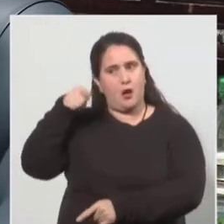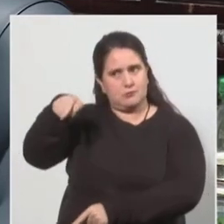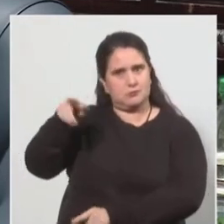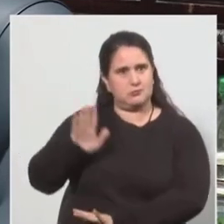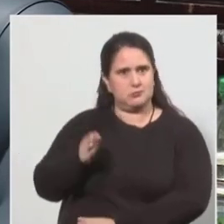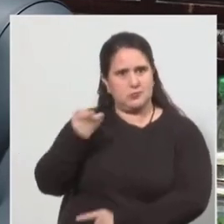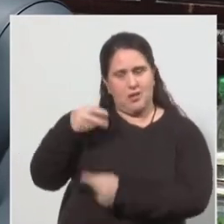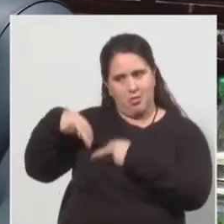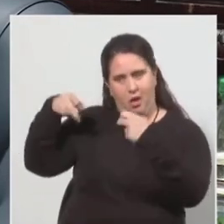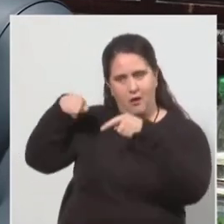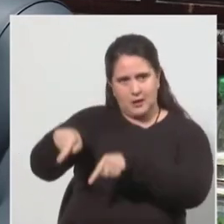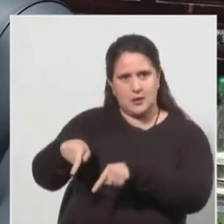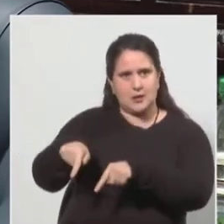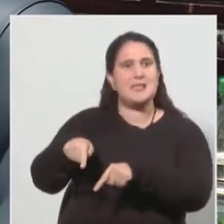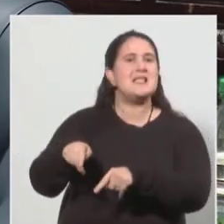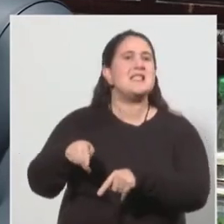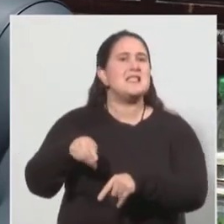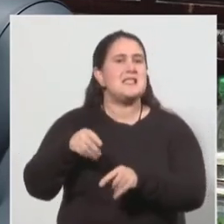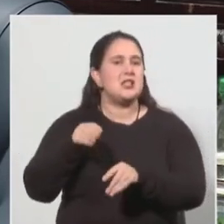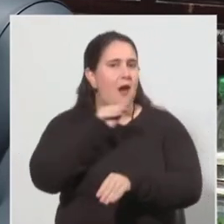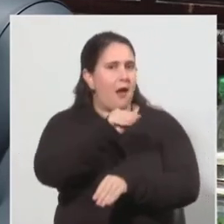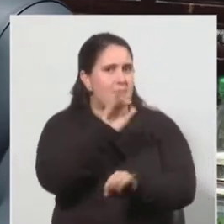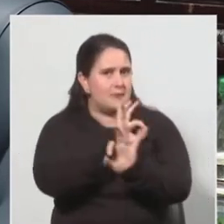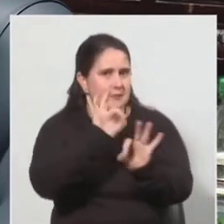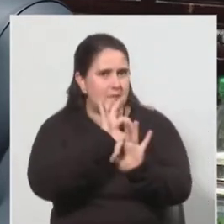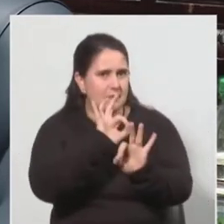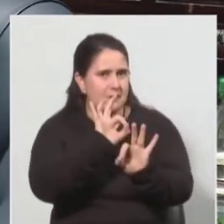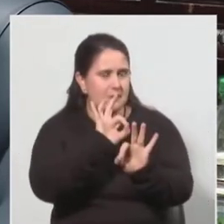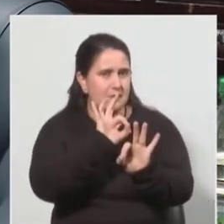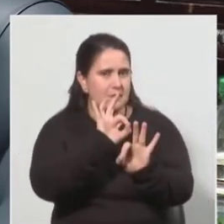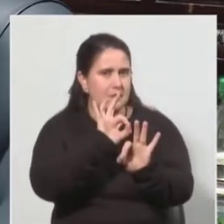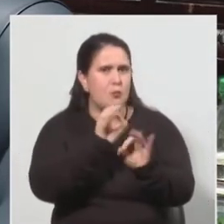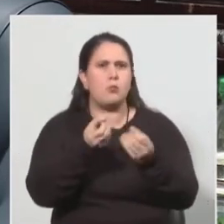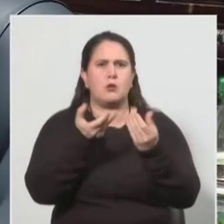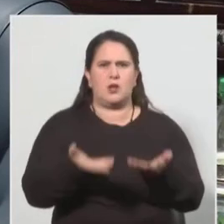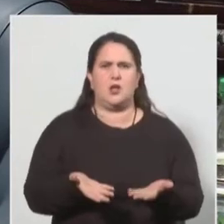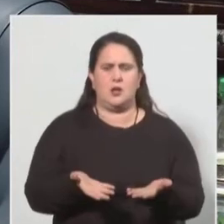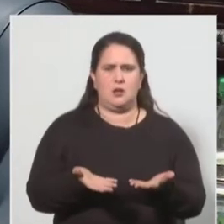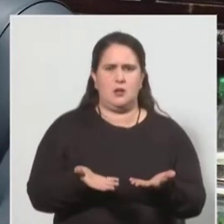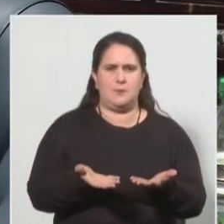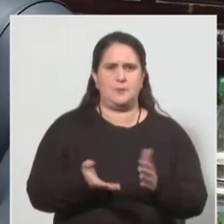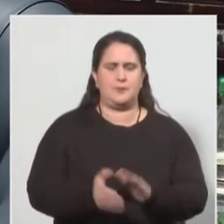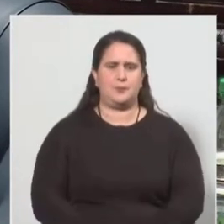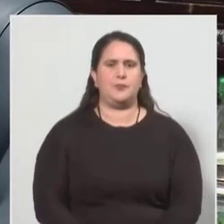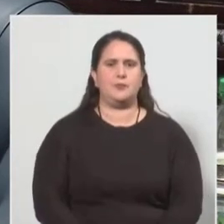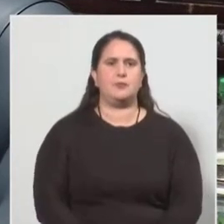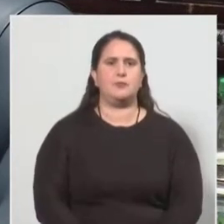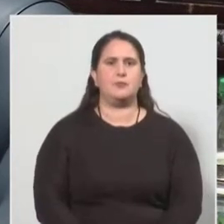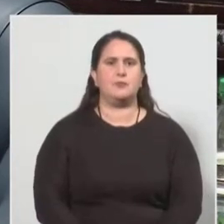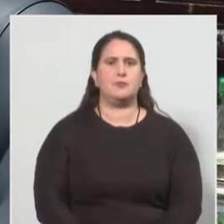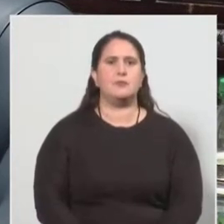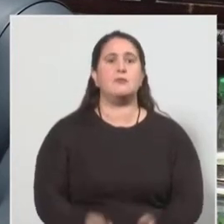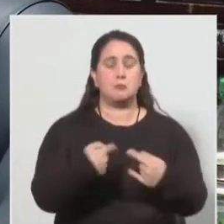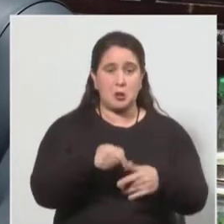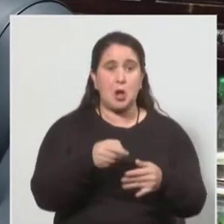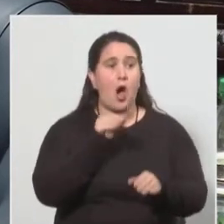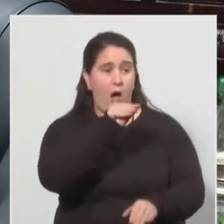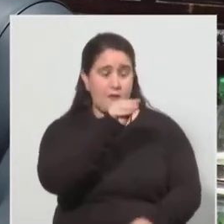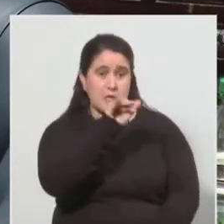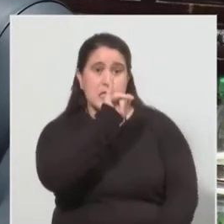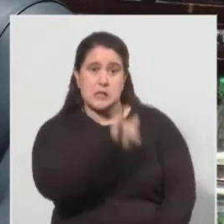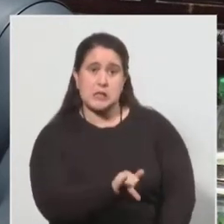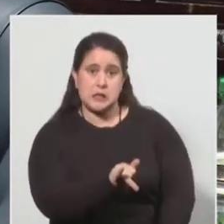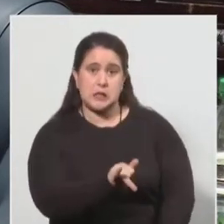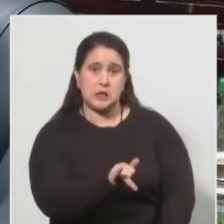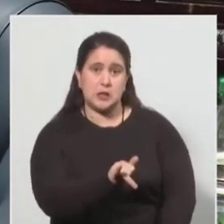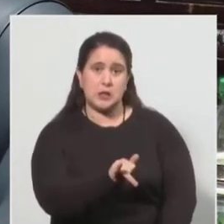objetivos. Si no se realizó tal advertencia, ¿cuáles fueron las razones? Por el contrario, si efectivamente